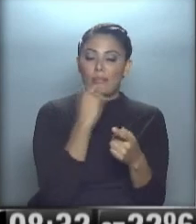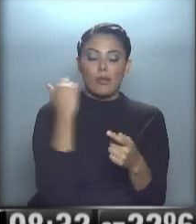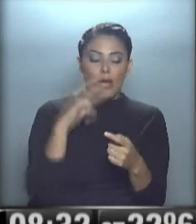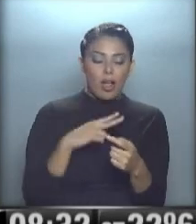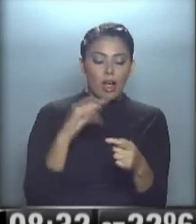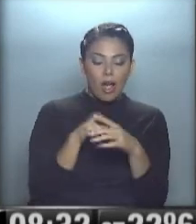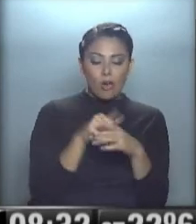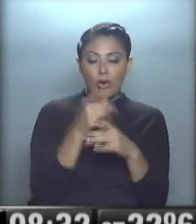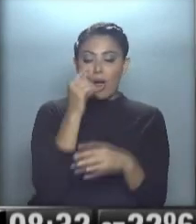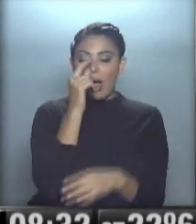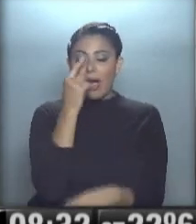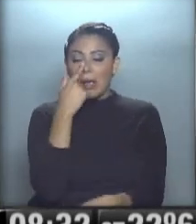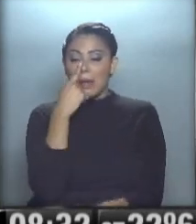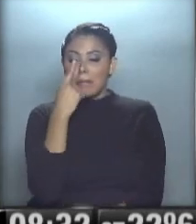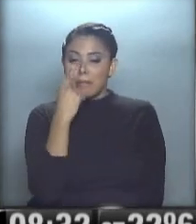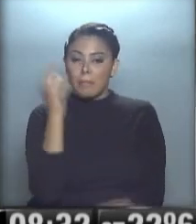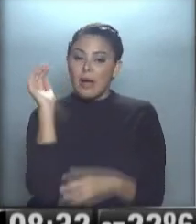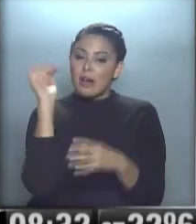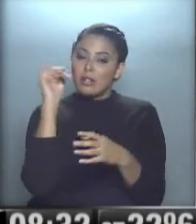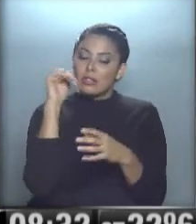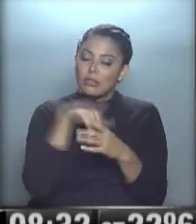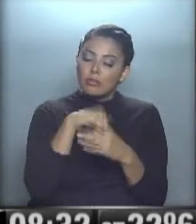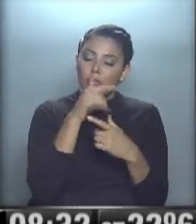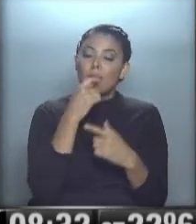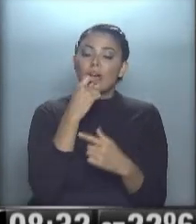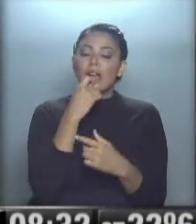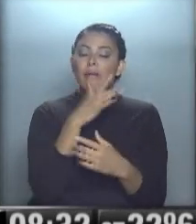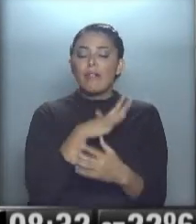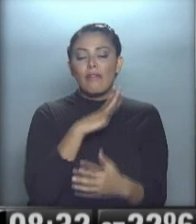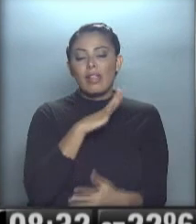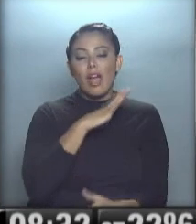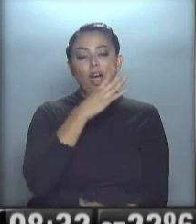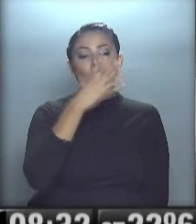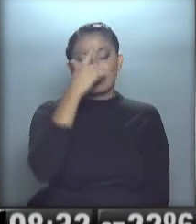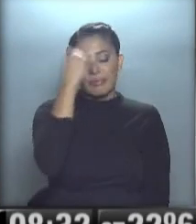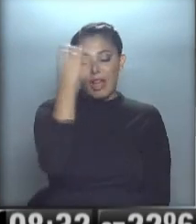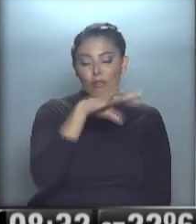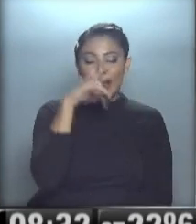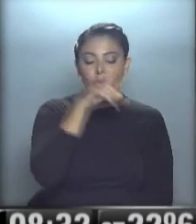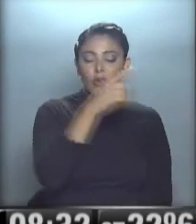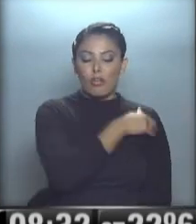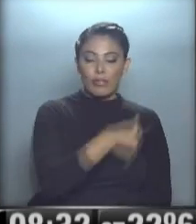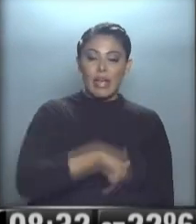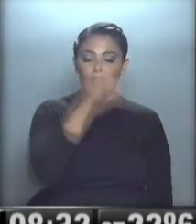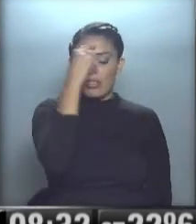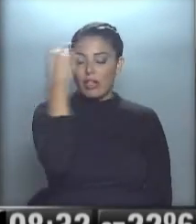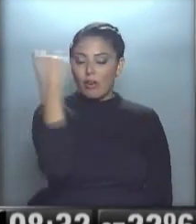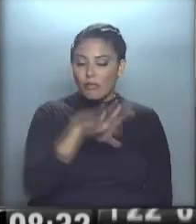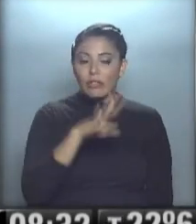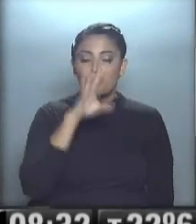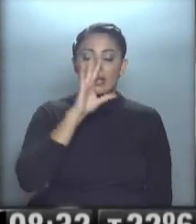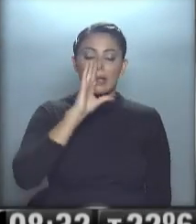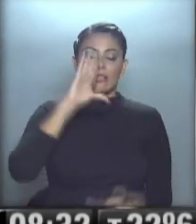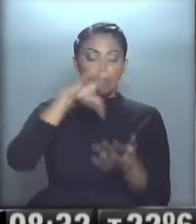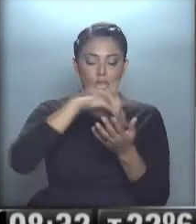inversión en Argentina. Y bueno, entonces ahí empiezan las discusiones. Bueno, ¿por qué no se confía en el gobierno? ¿Por qué no se confía en las instituciones? ¿Por qué no se confía en el sistema